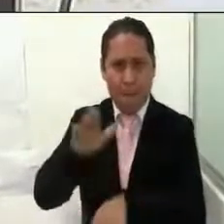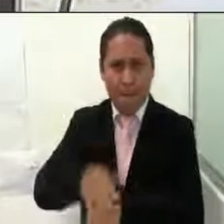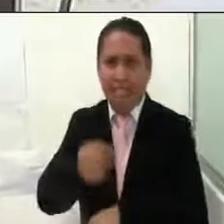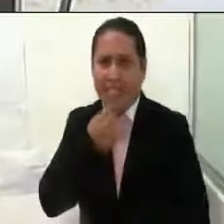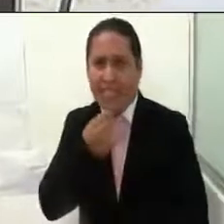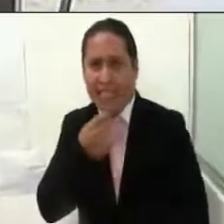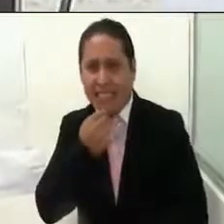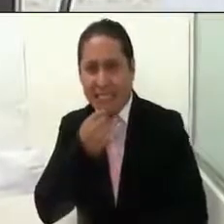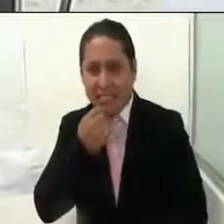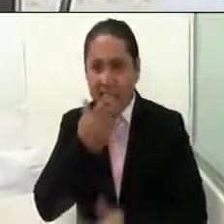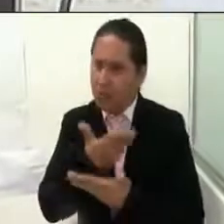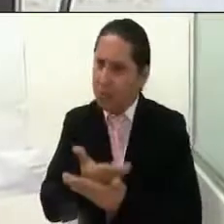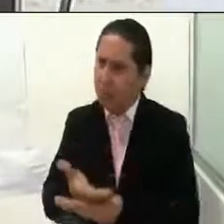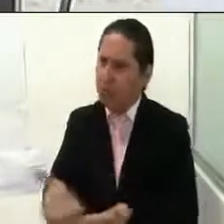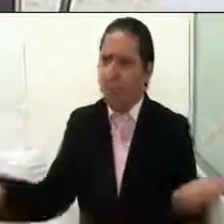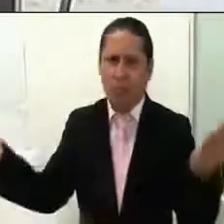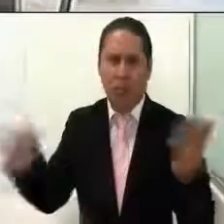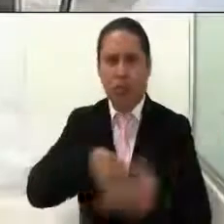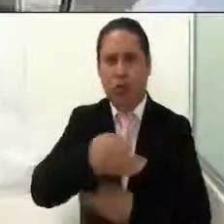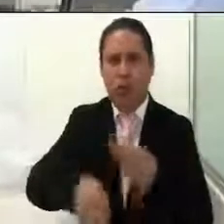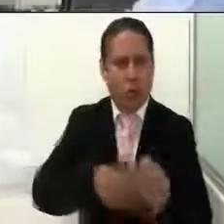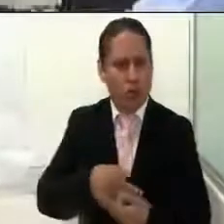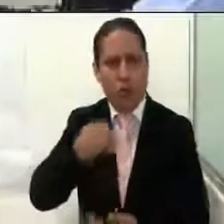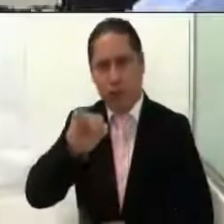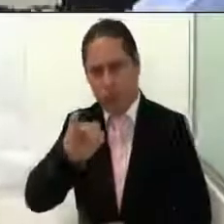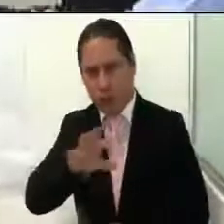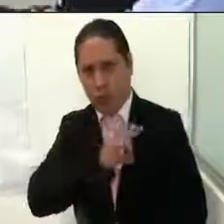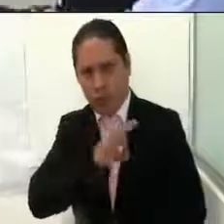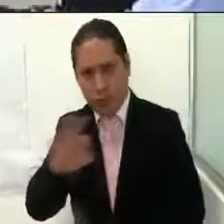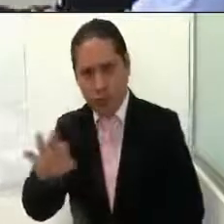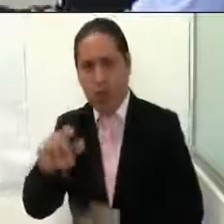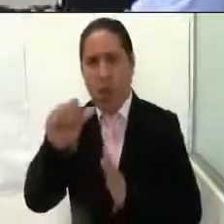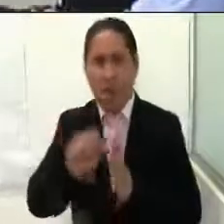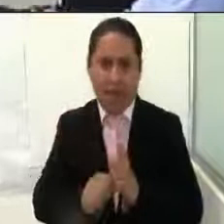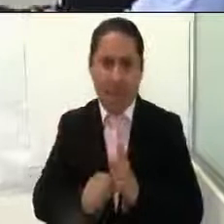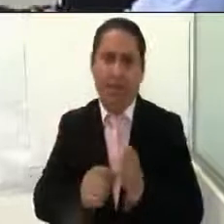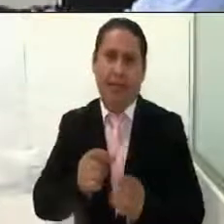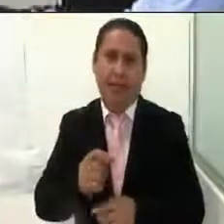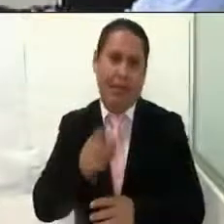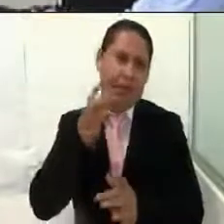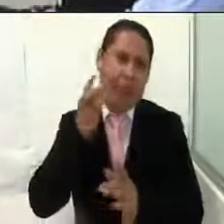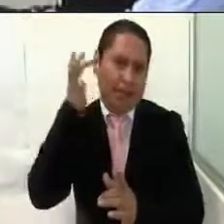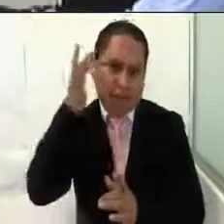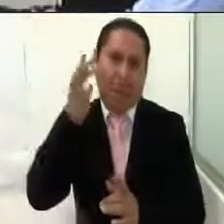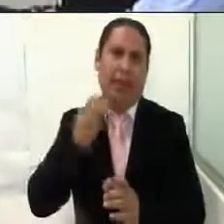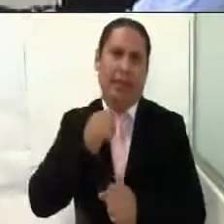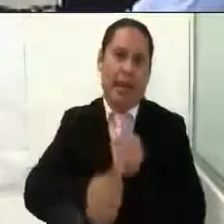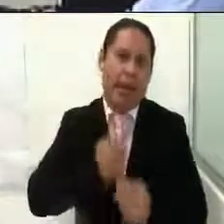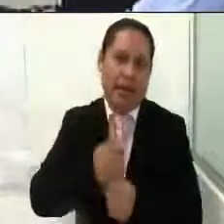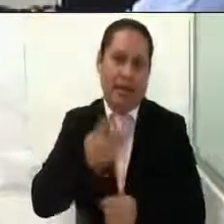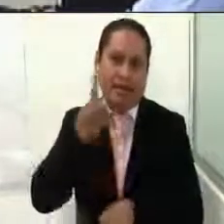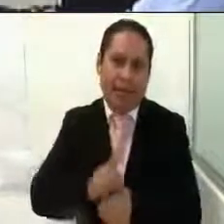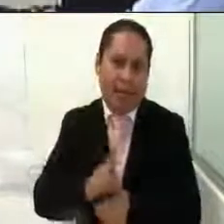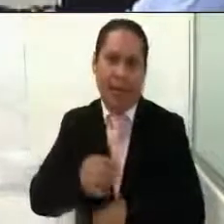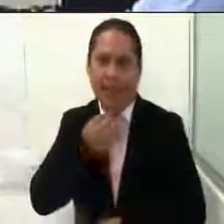beneficio y aunado a que en ese mes se celebra el día del niño asimismo